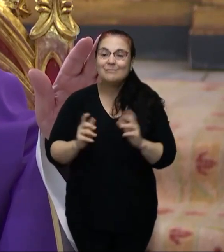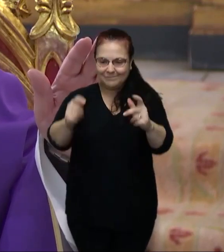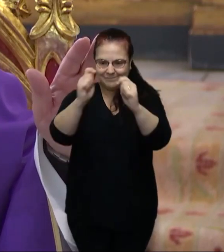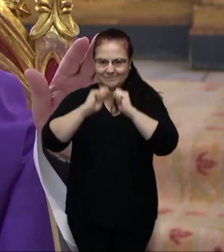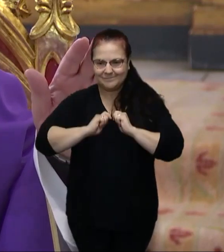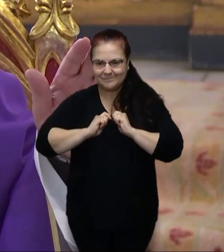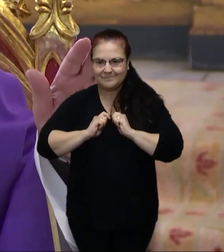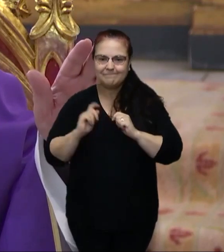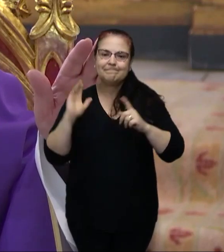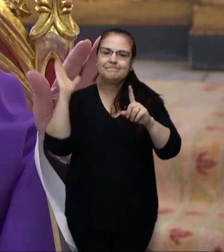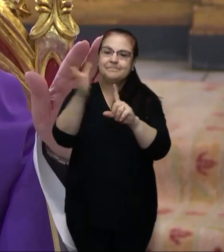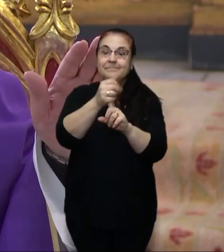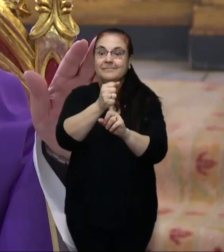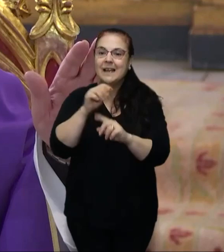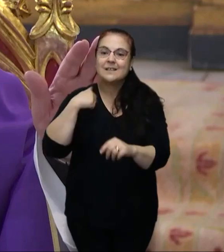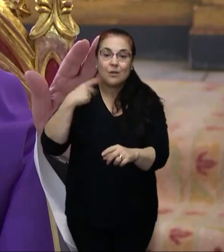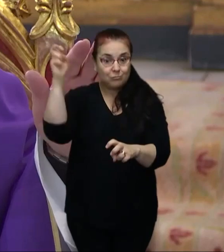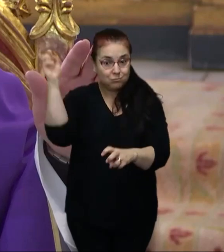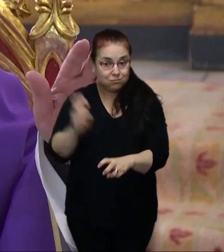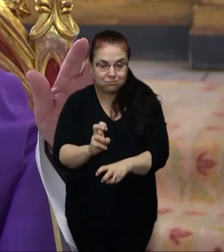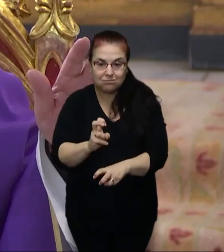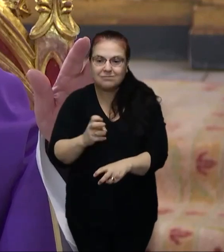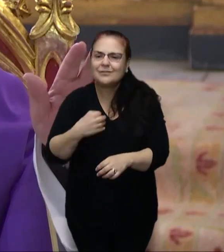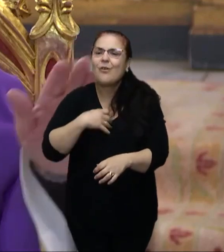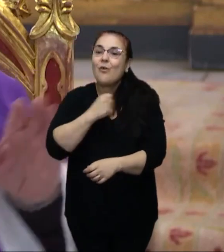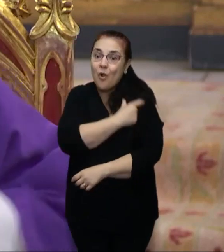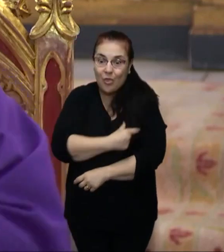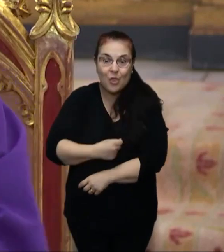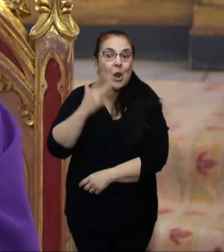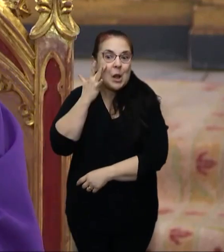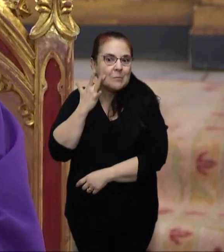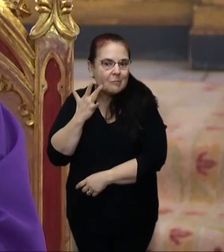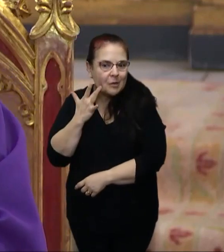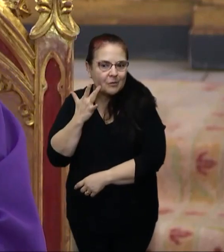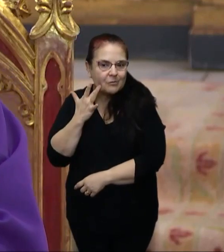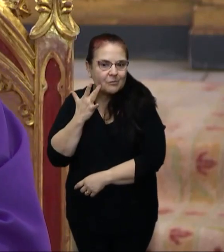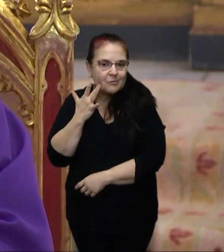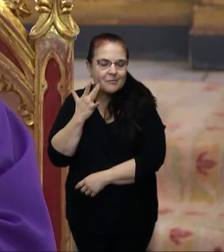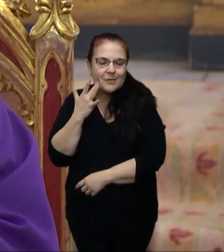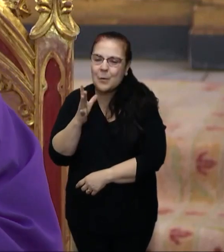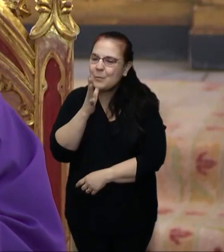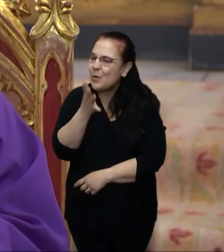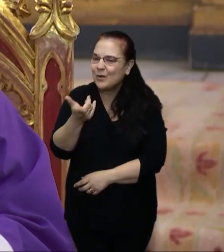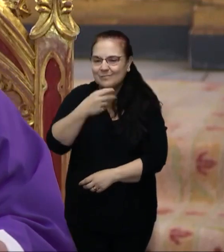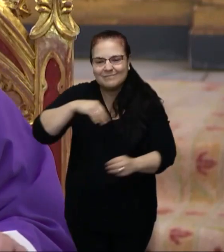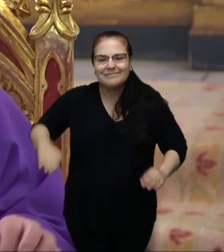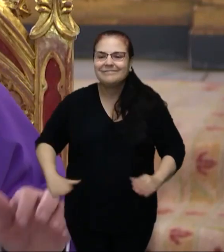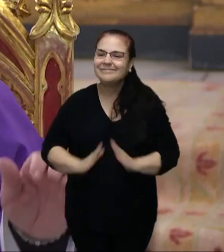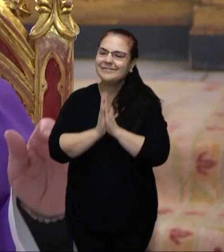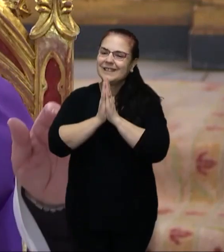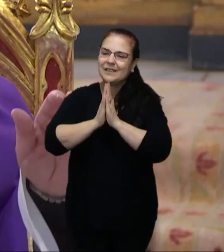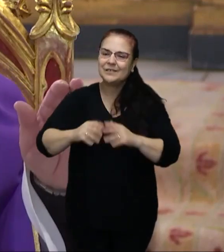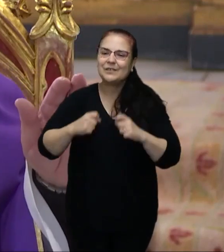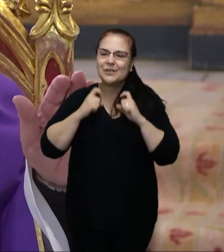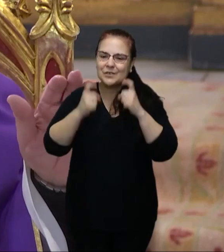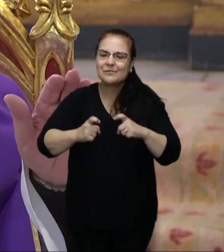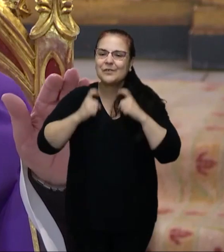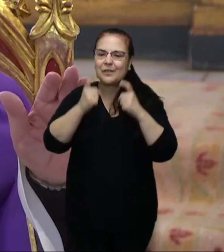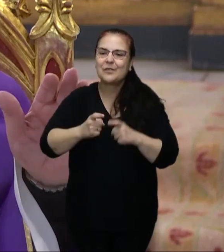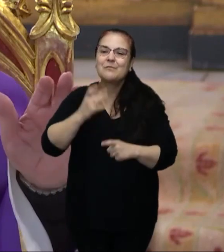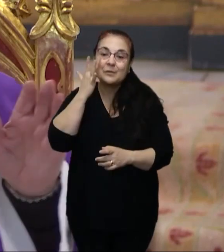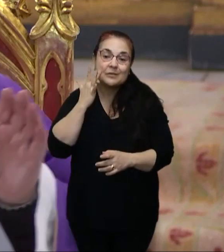concédenos llegar a lo que está por venir con los corazones limpios por el santo esfuerzo purificador de la